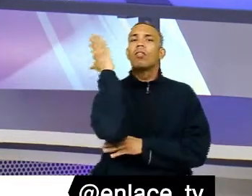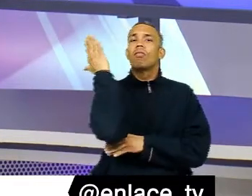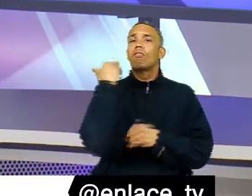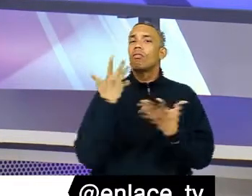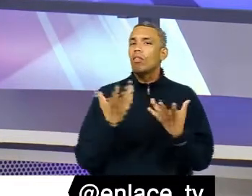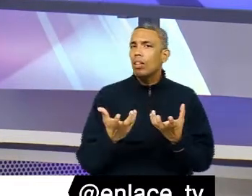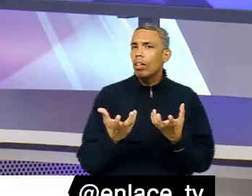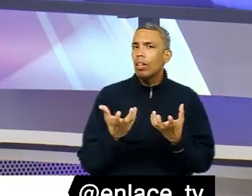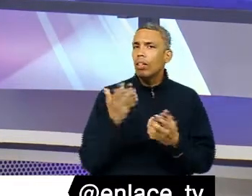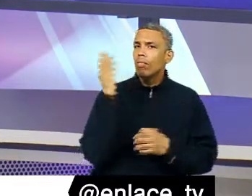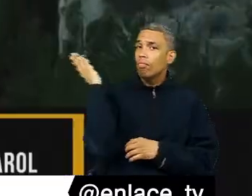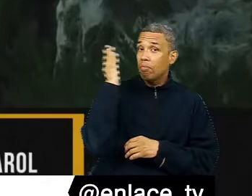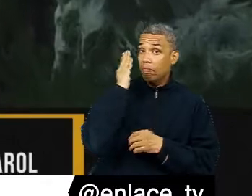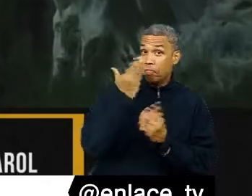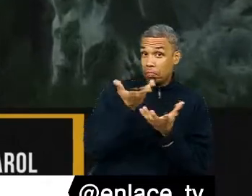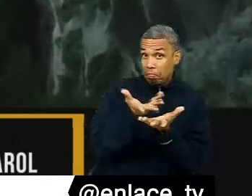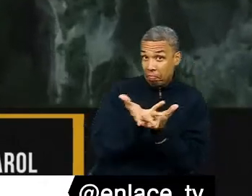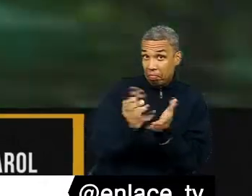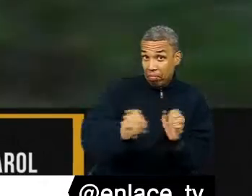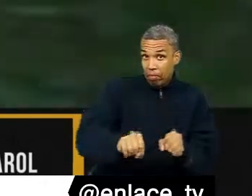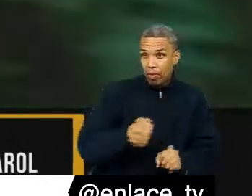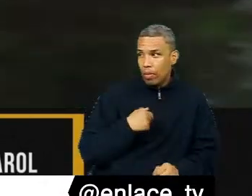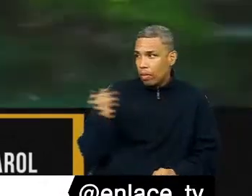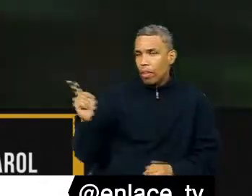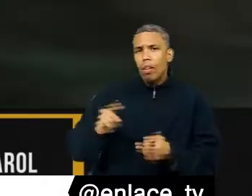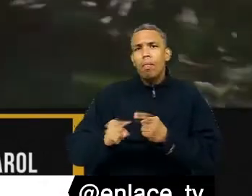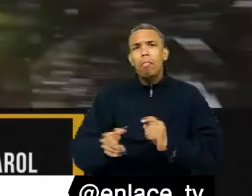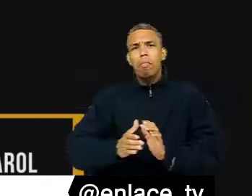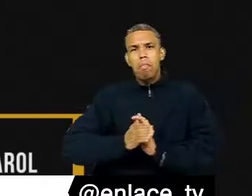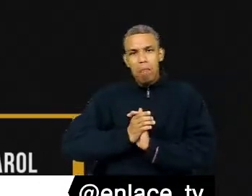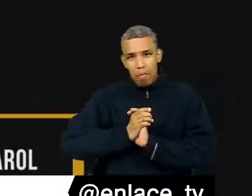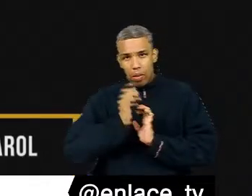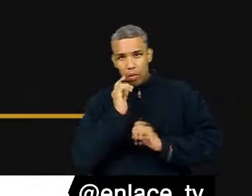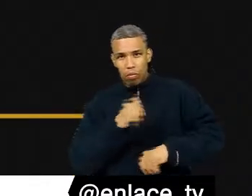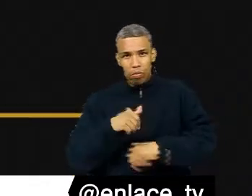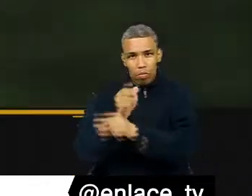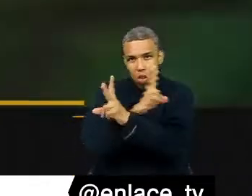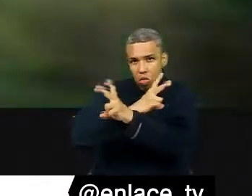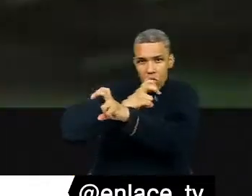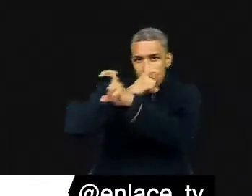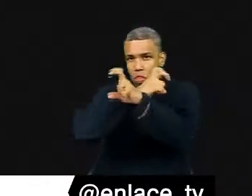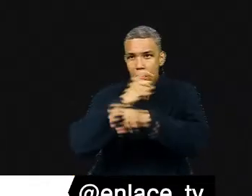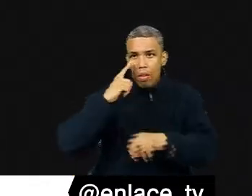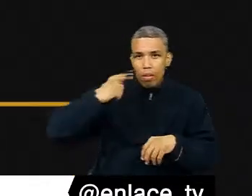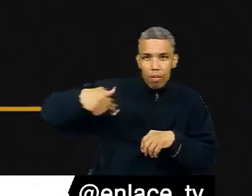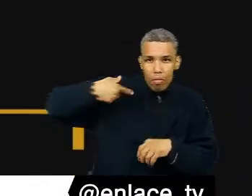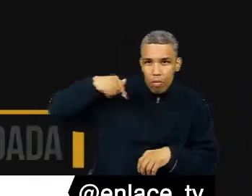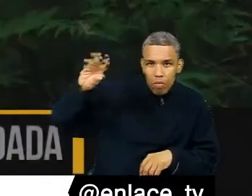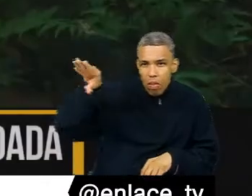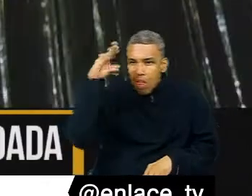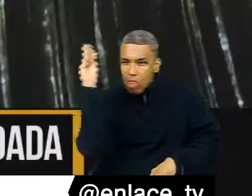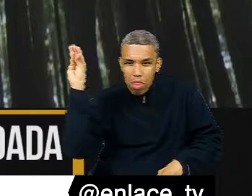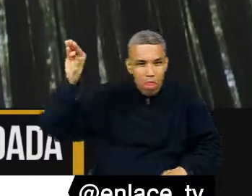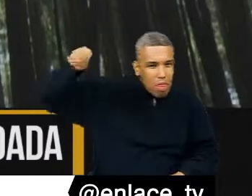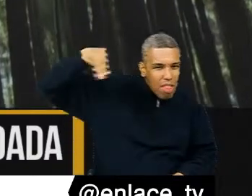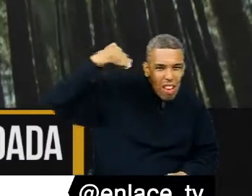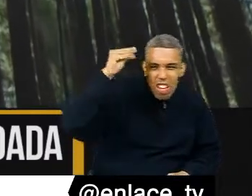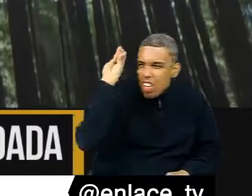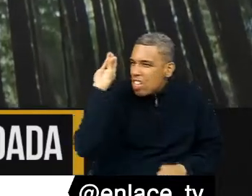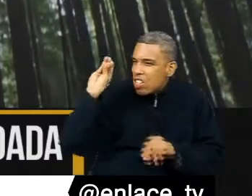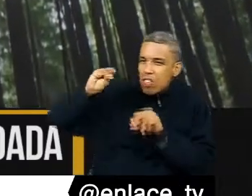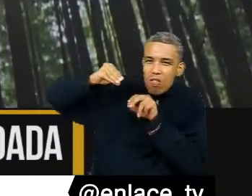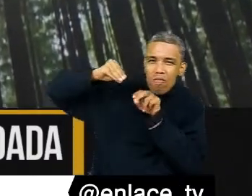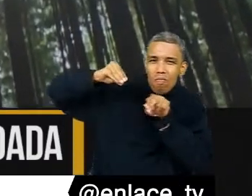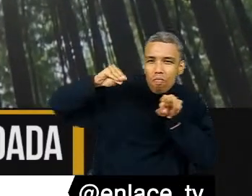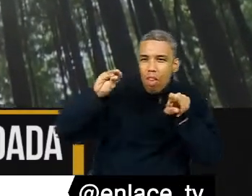familia. Mi amigo el dragón, una nueva versión de la querida película familiar de Disney, cuenta la aventura de un niño huérfano llamado